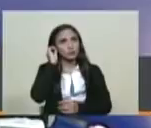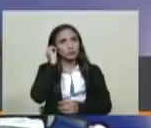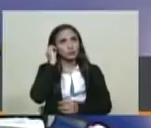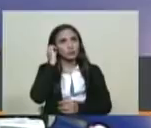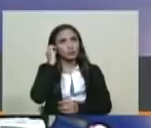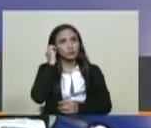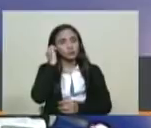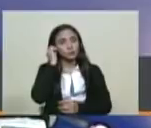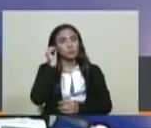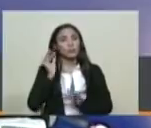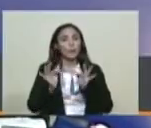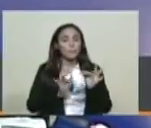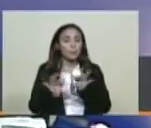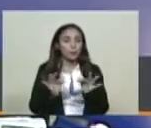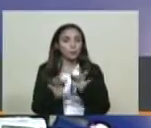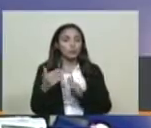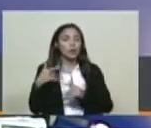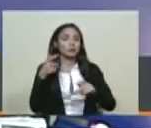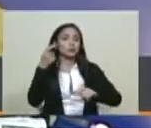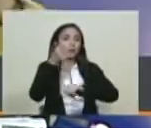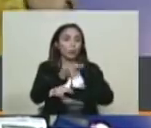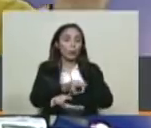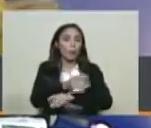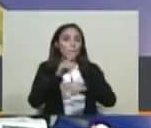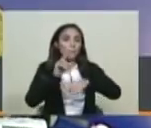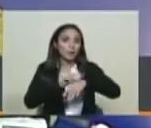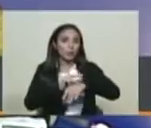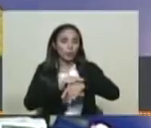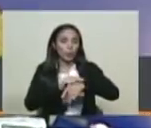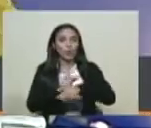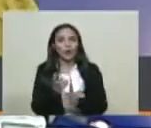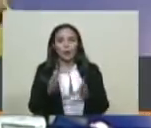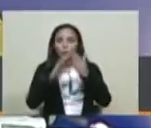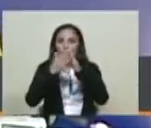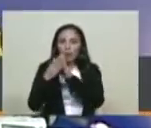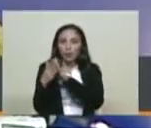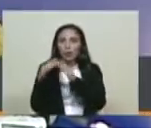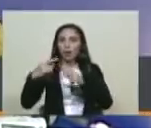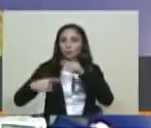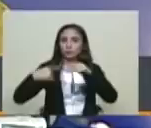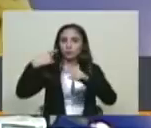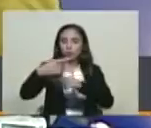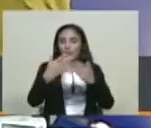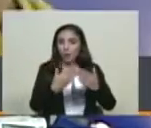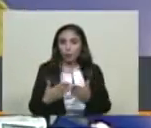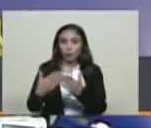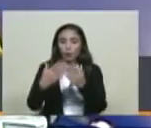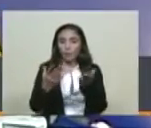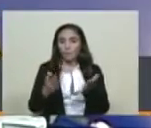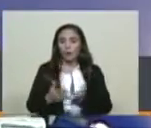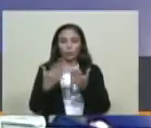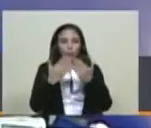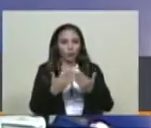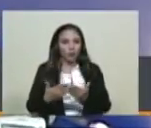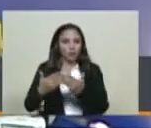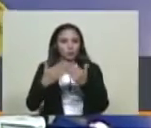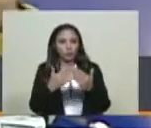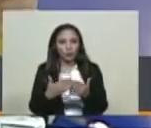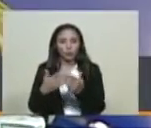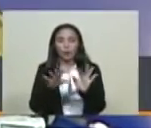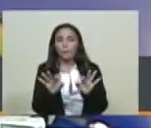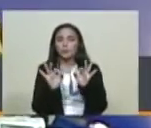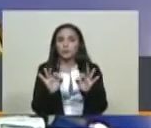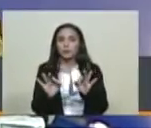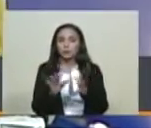que se gradúa de médico integral comunitario pasa a estudiar, debe pasar automático a estudiar su especialización